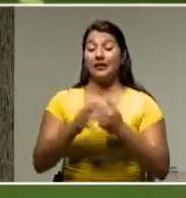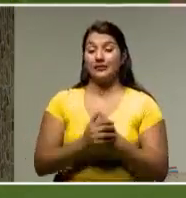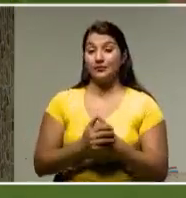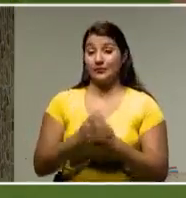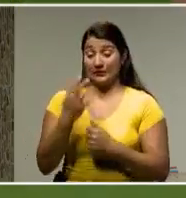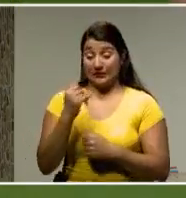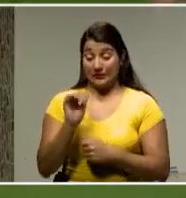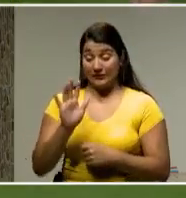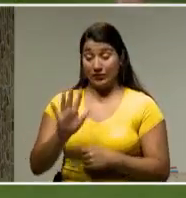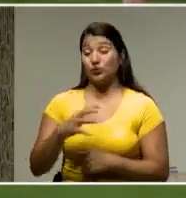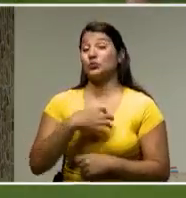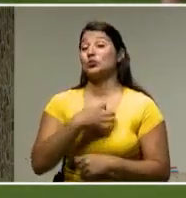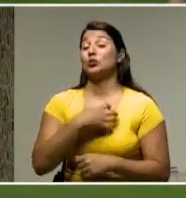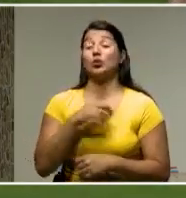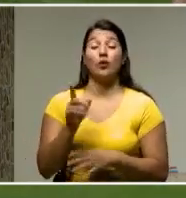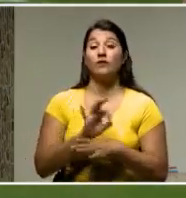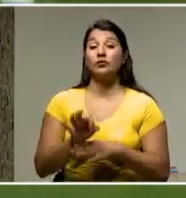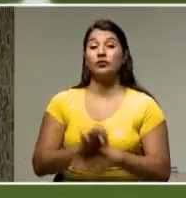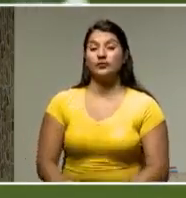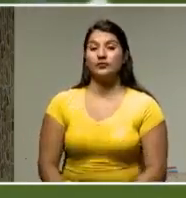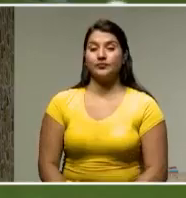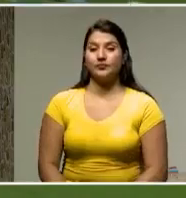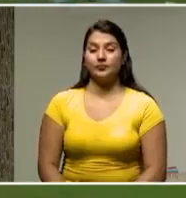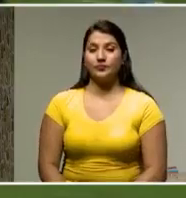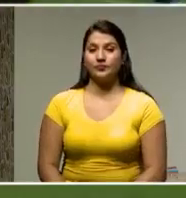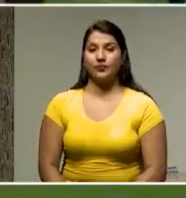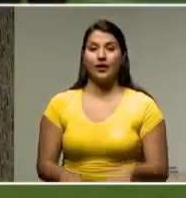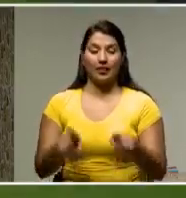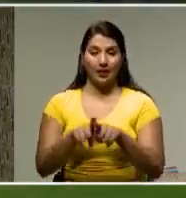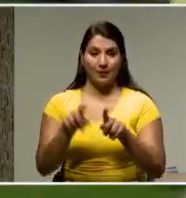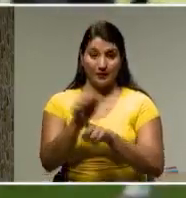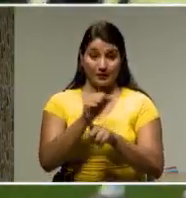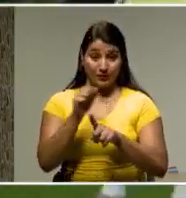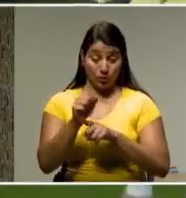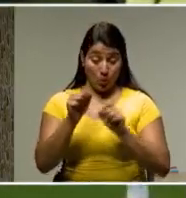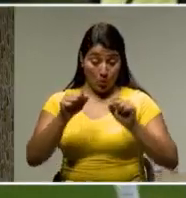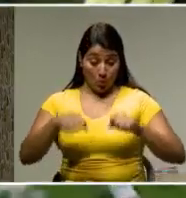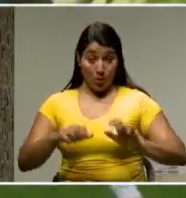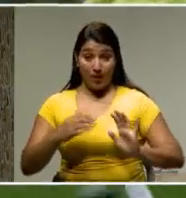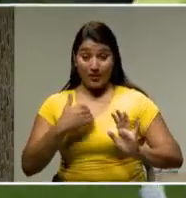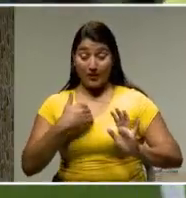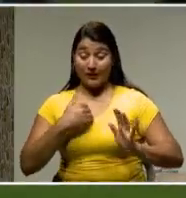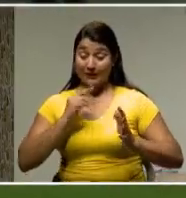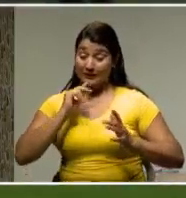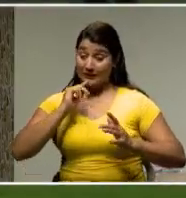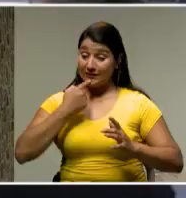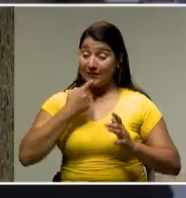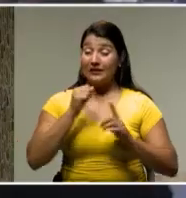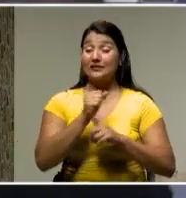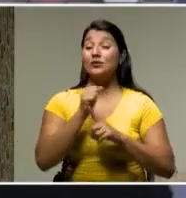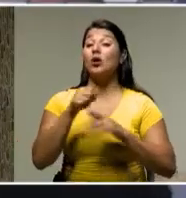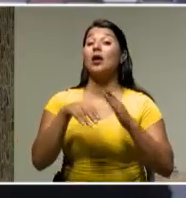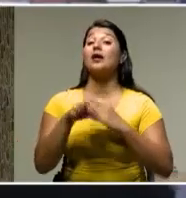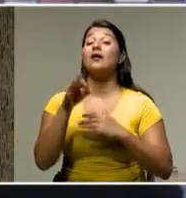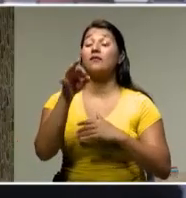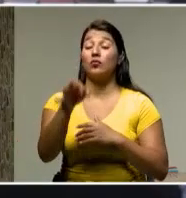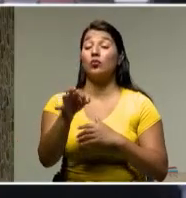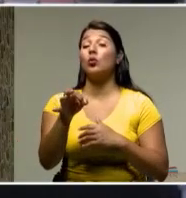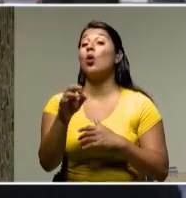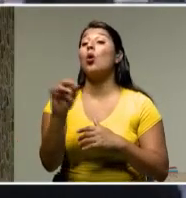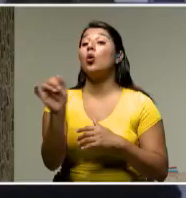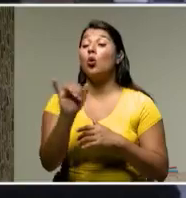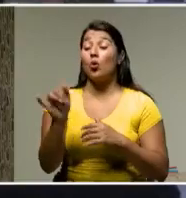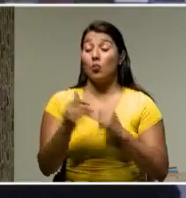de que su apelación no funcione. Además, la situación podría tener serias implicaciones en el futuro de Pep Guardiola